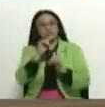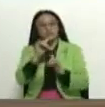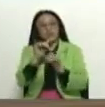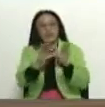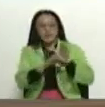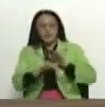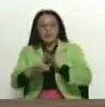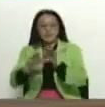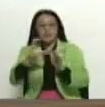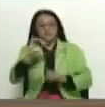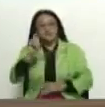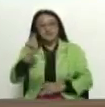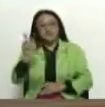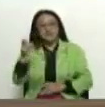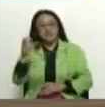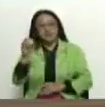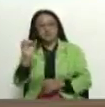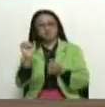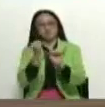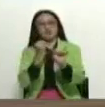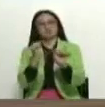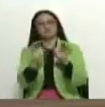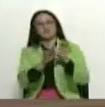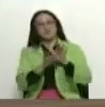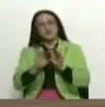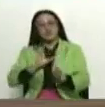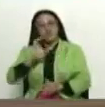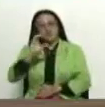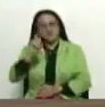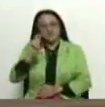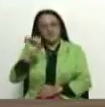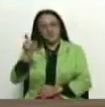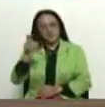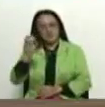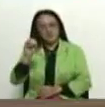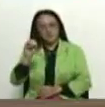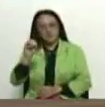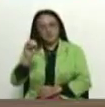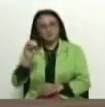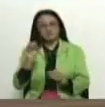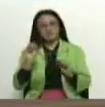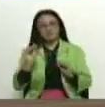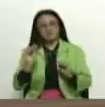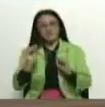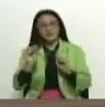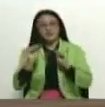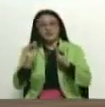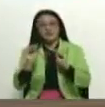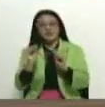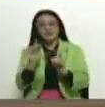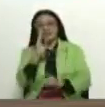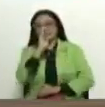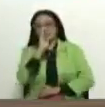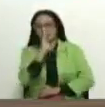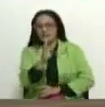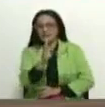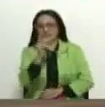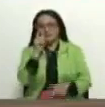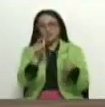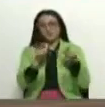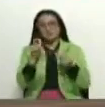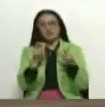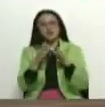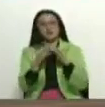de Citgo, para repudiar el saqueo de Citgo y para señalar directamente a